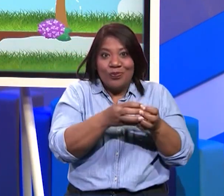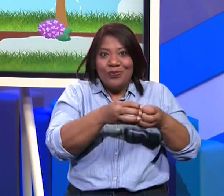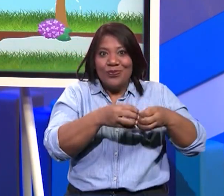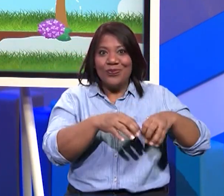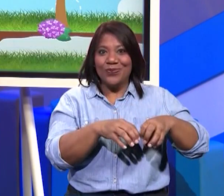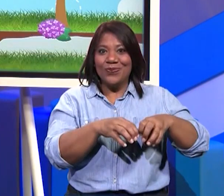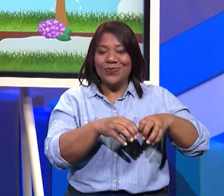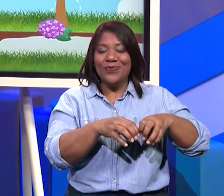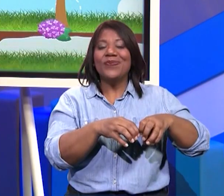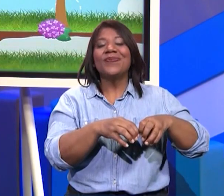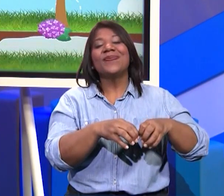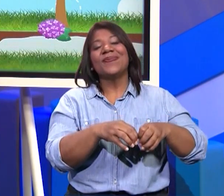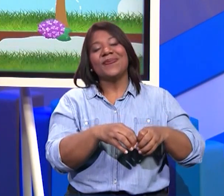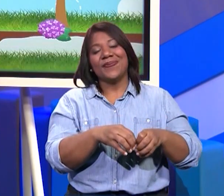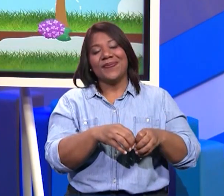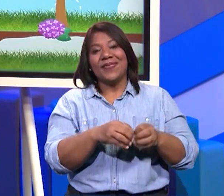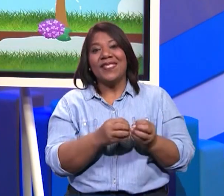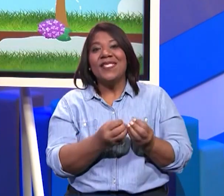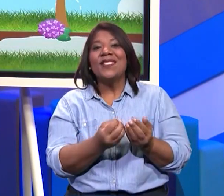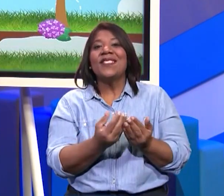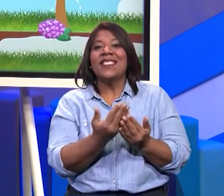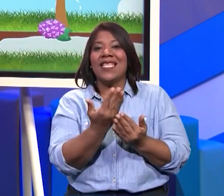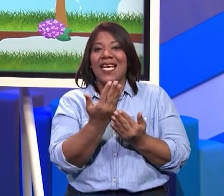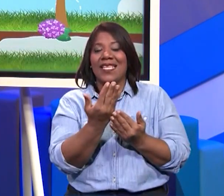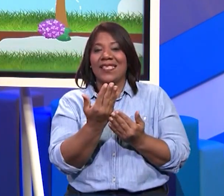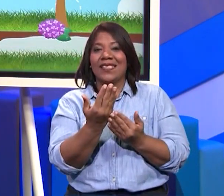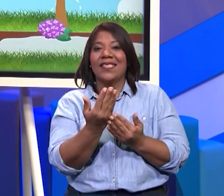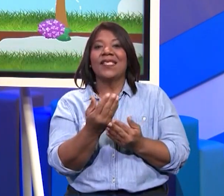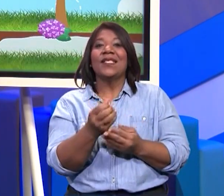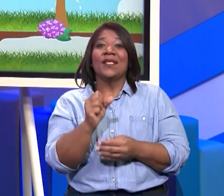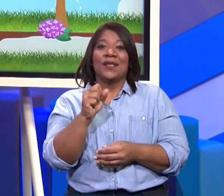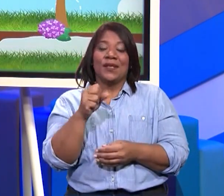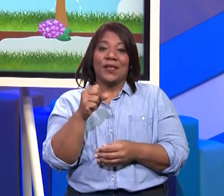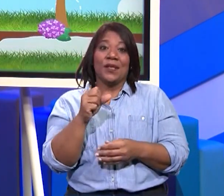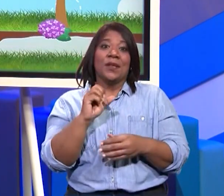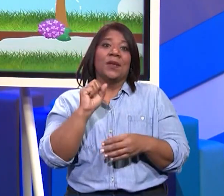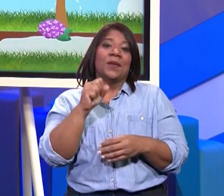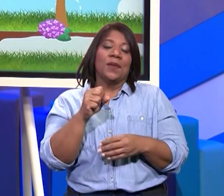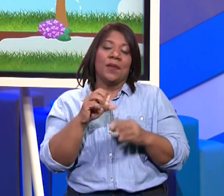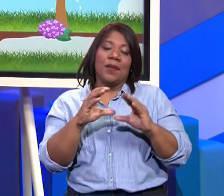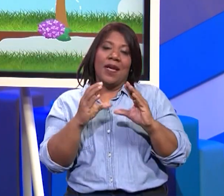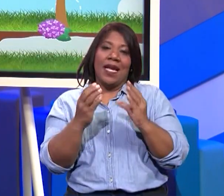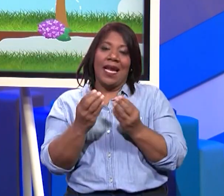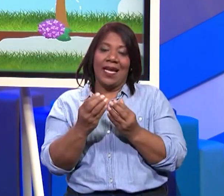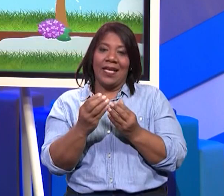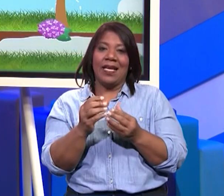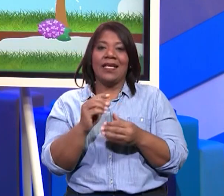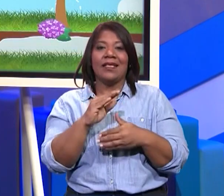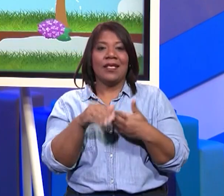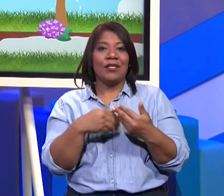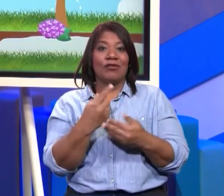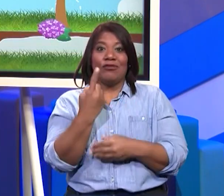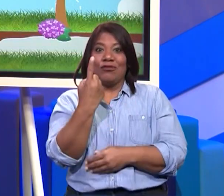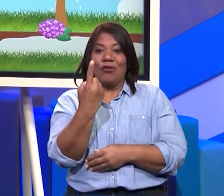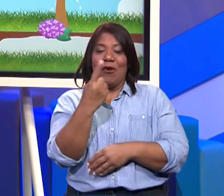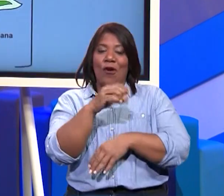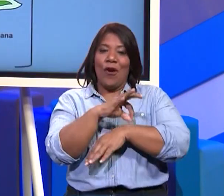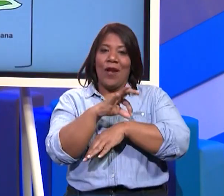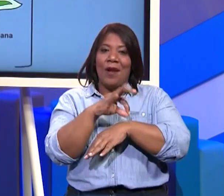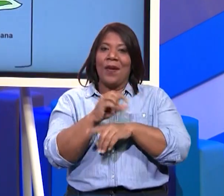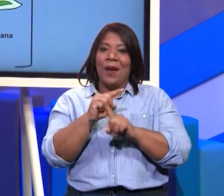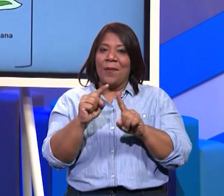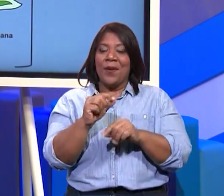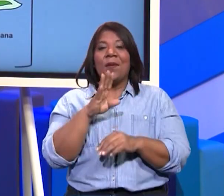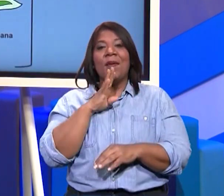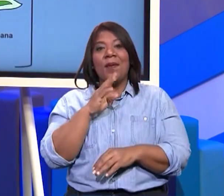existan entonces muchas abejas. ¡Qué interesante! Y podemos hablar toda la clase de la abeja, pero tenemos que estudiar otras especies. Avanzamos